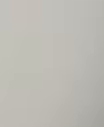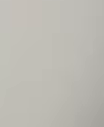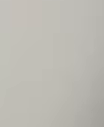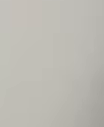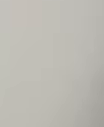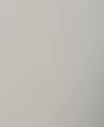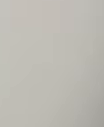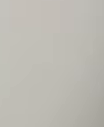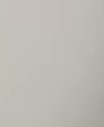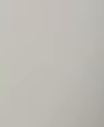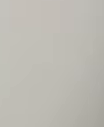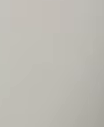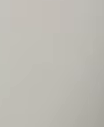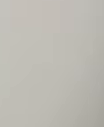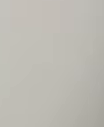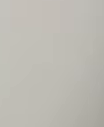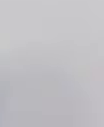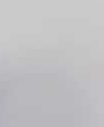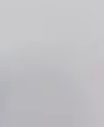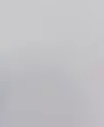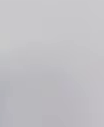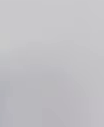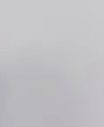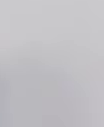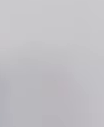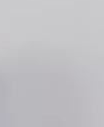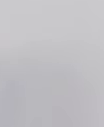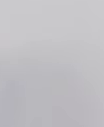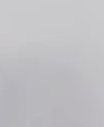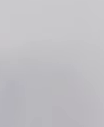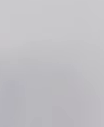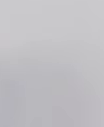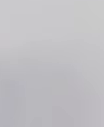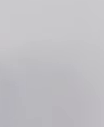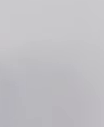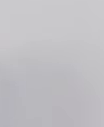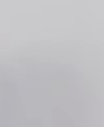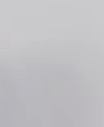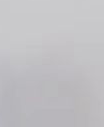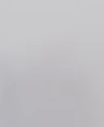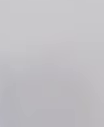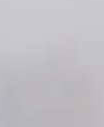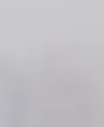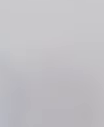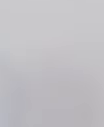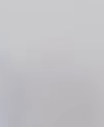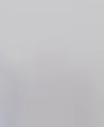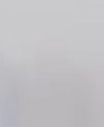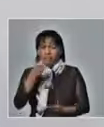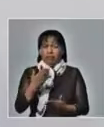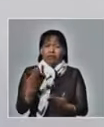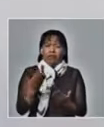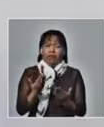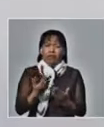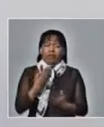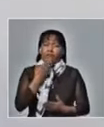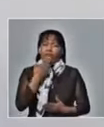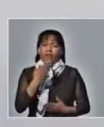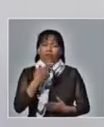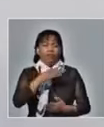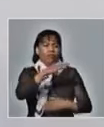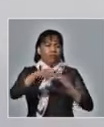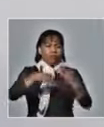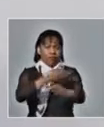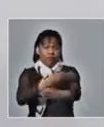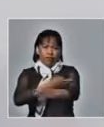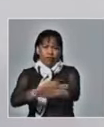su exposición. Adelante. Hacer planteamientos serios requiere reconocer lo que se hizo bien en favor de las familias poblanas para